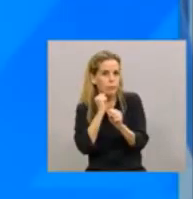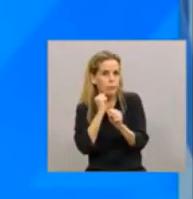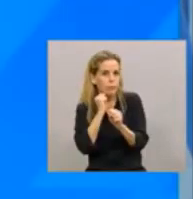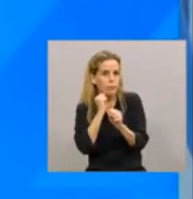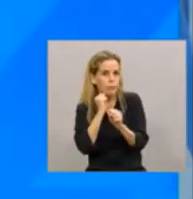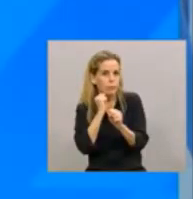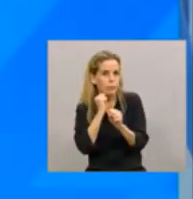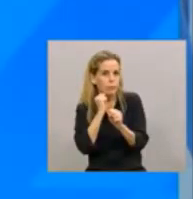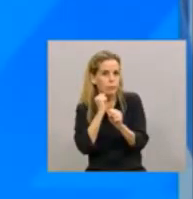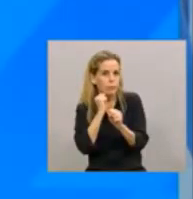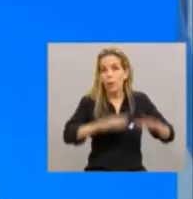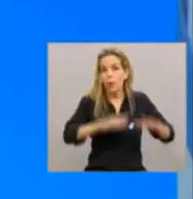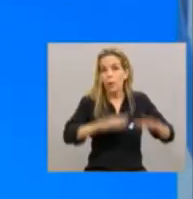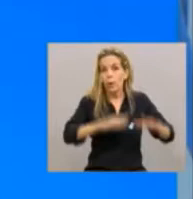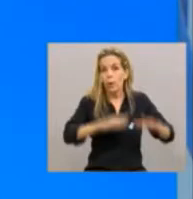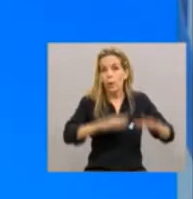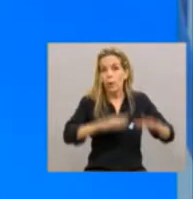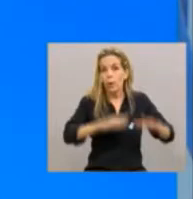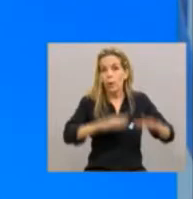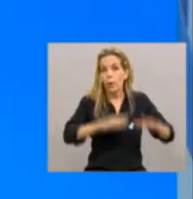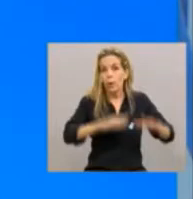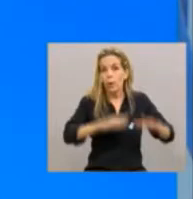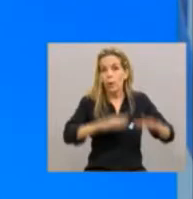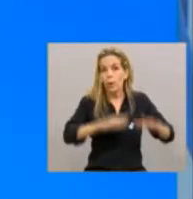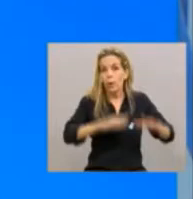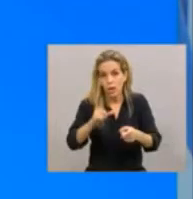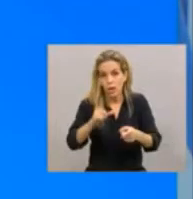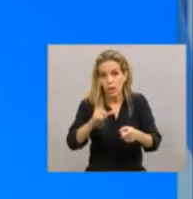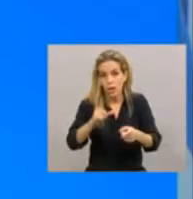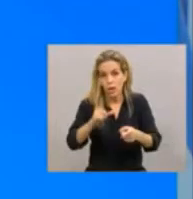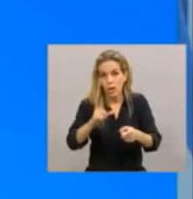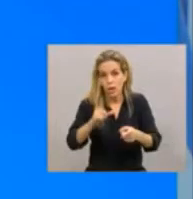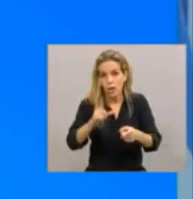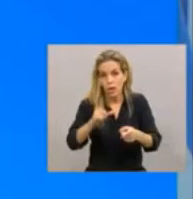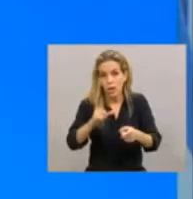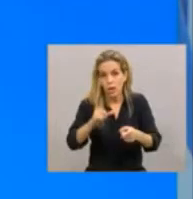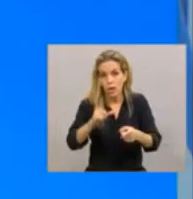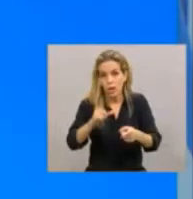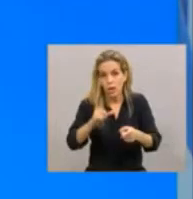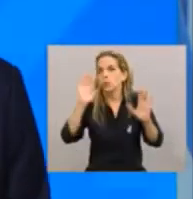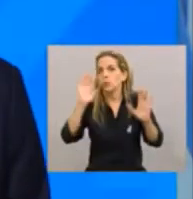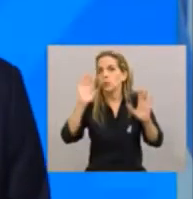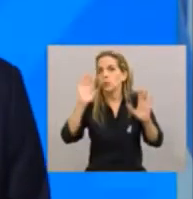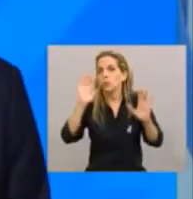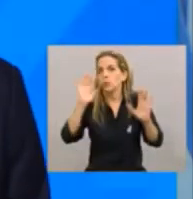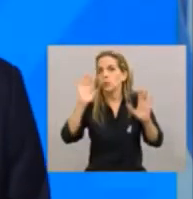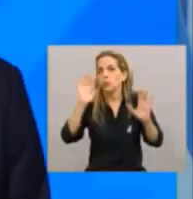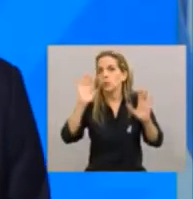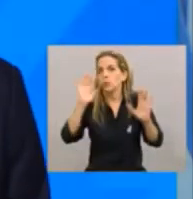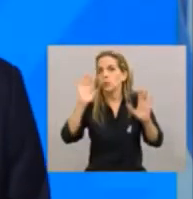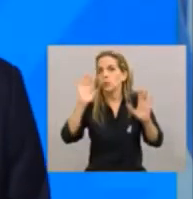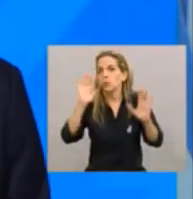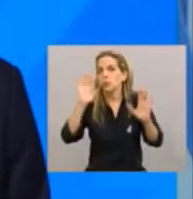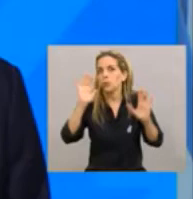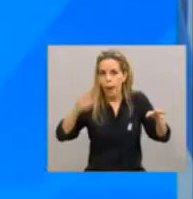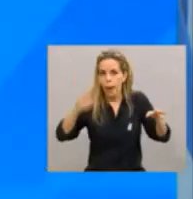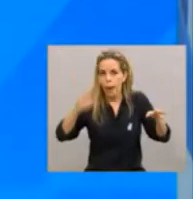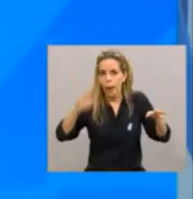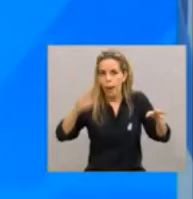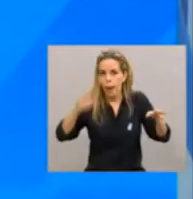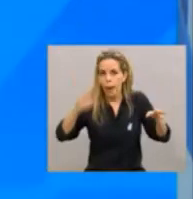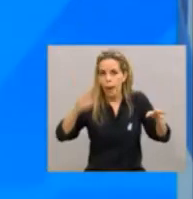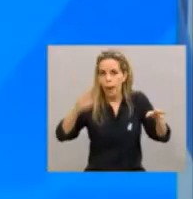pase en el 17 de julio que es el tiempo de cuarentena que hemos fijado para el área